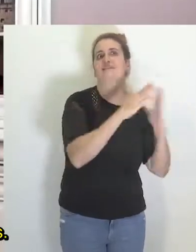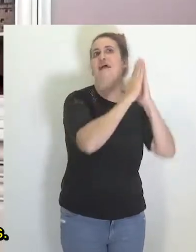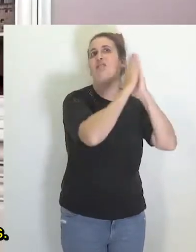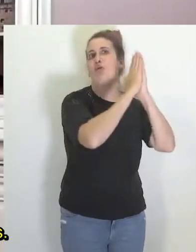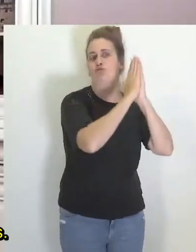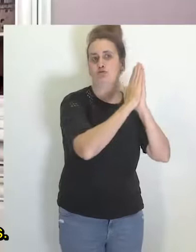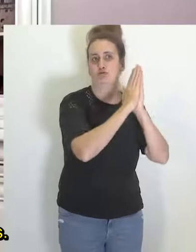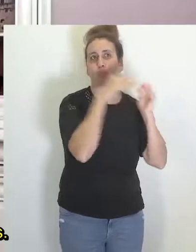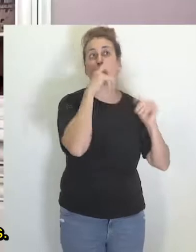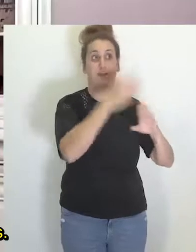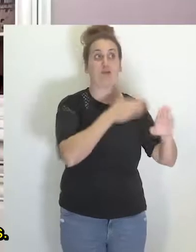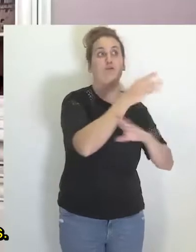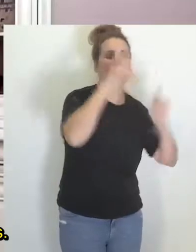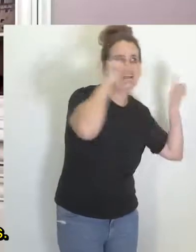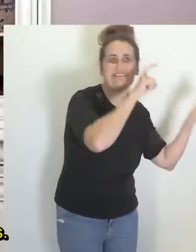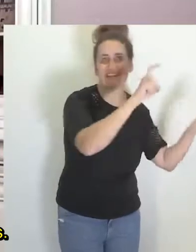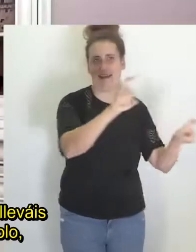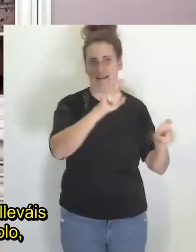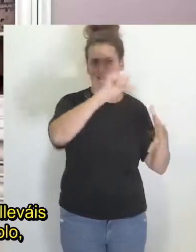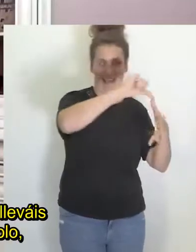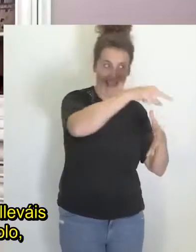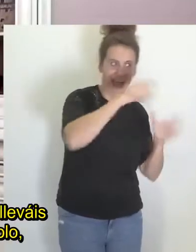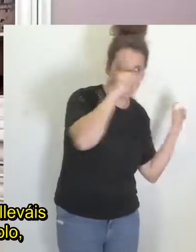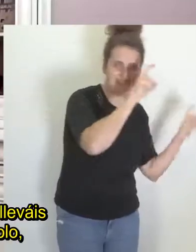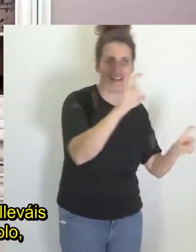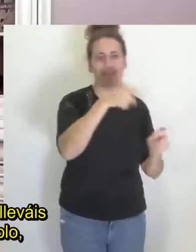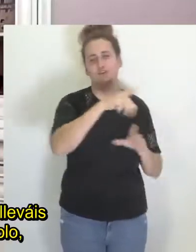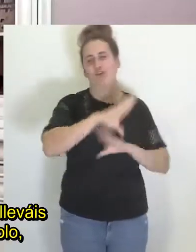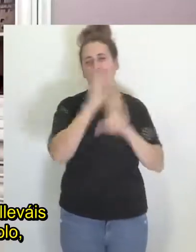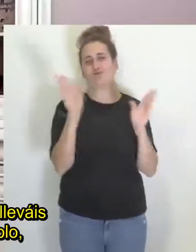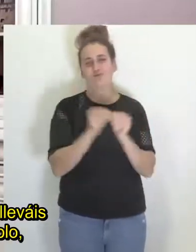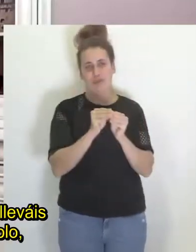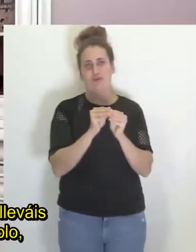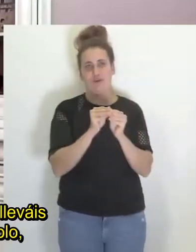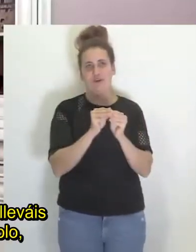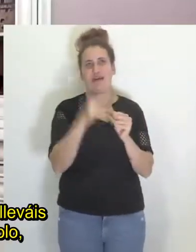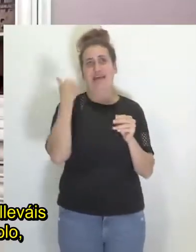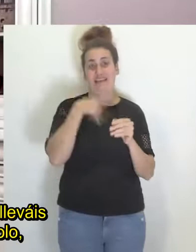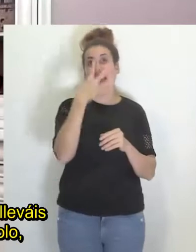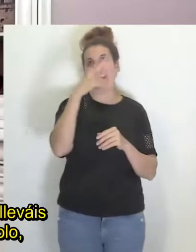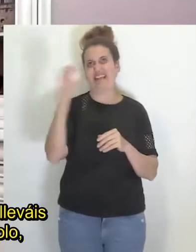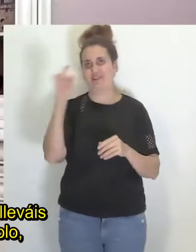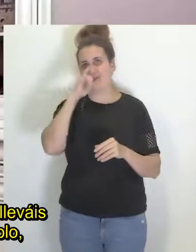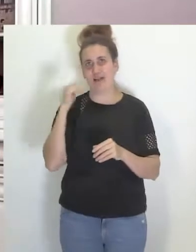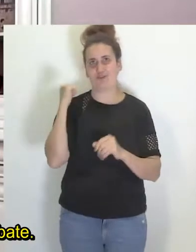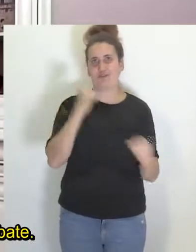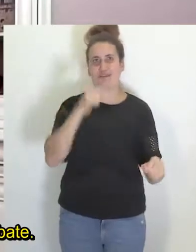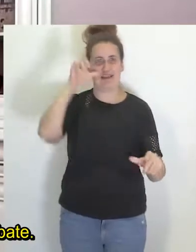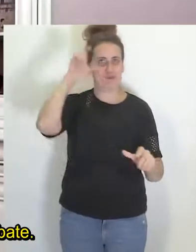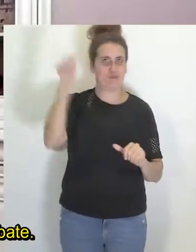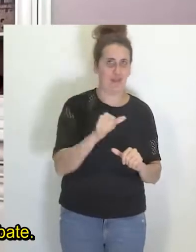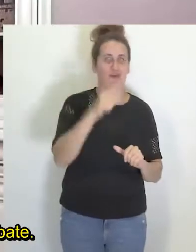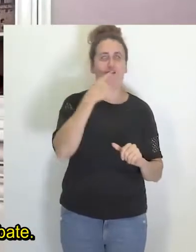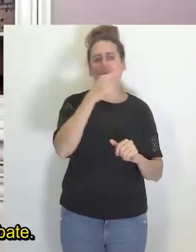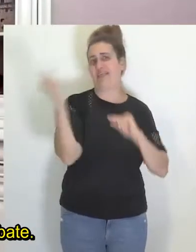que den gracias a Dios porque fuimos a enseñarles, ¿no? Esto es resumido, que yo creo que lo, lleváis más de 500 años escuchando, pero se ha vuelto